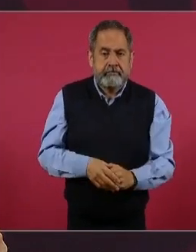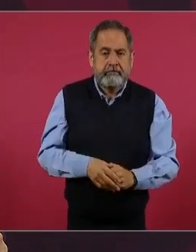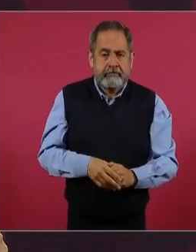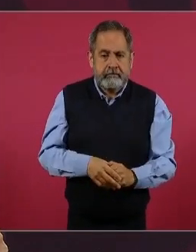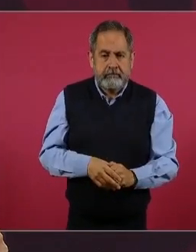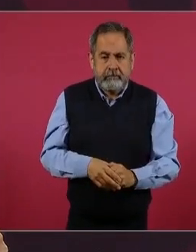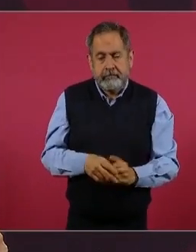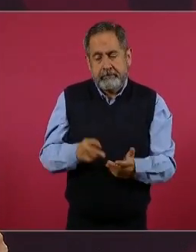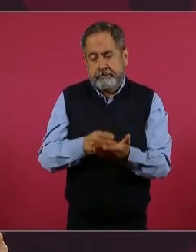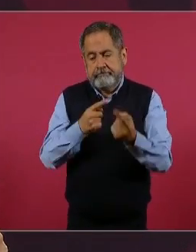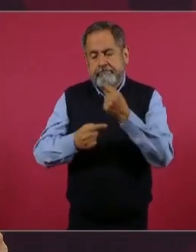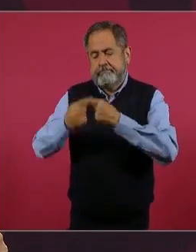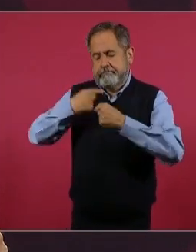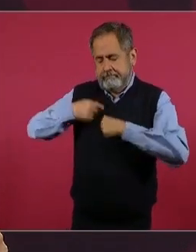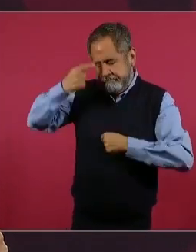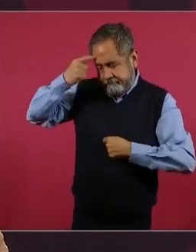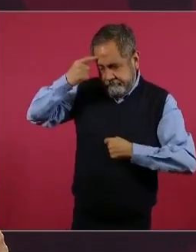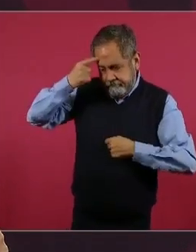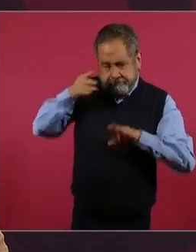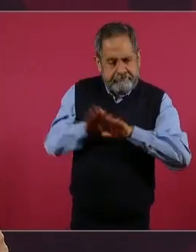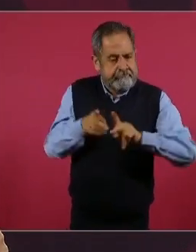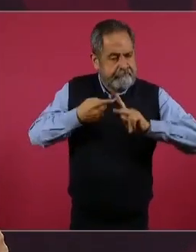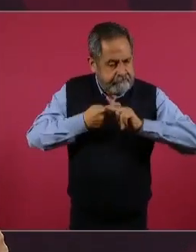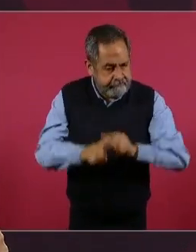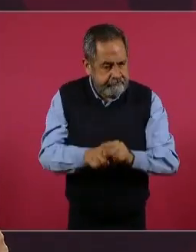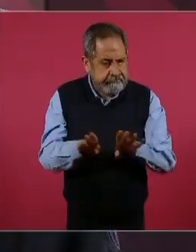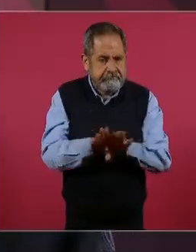Hay que regresar